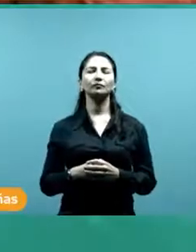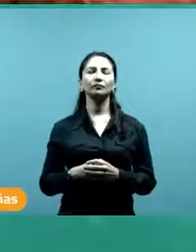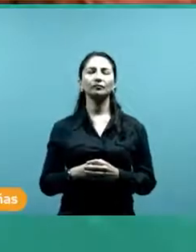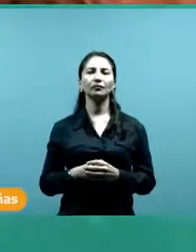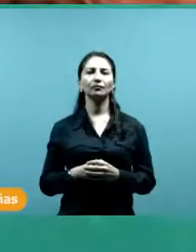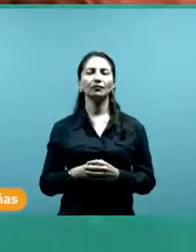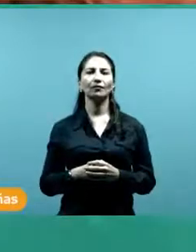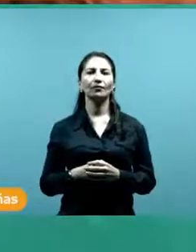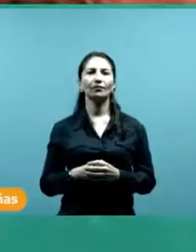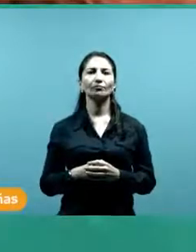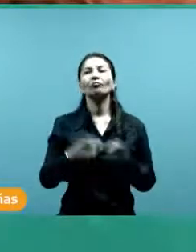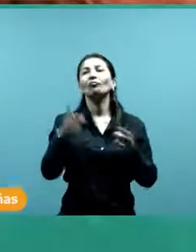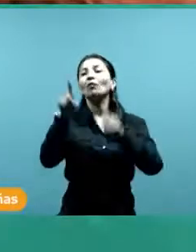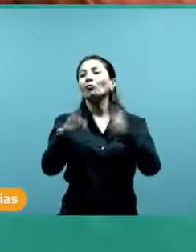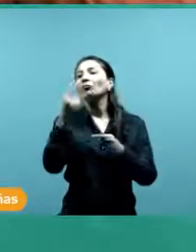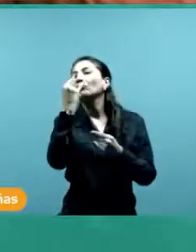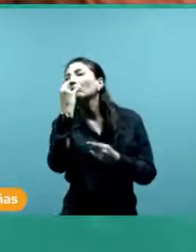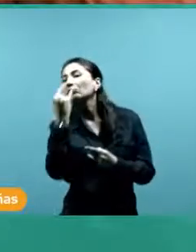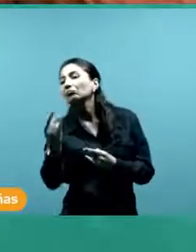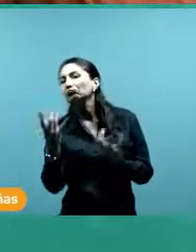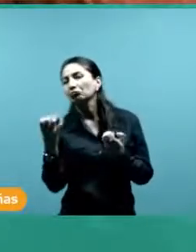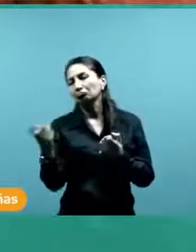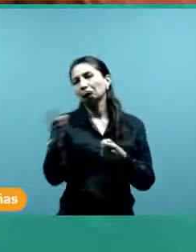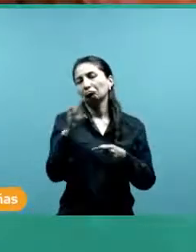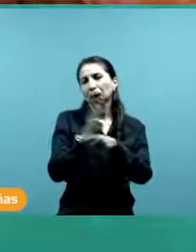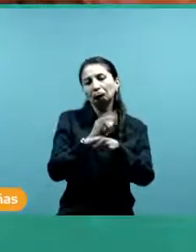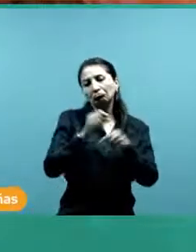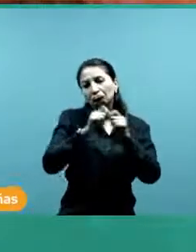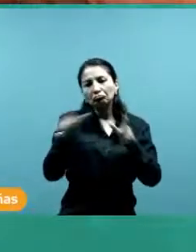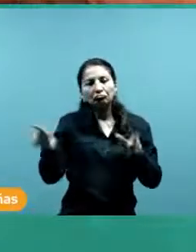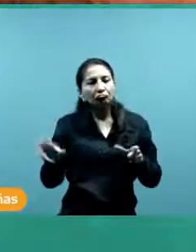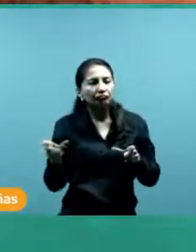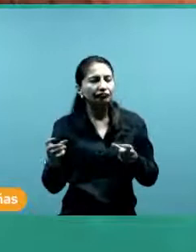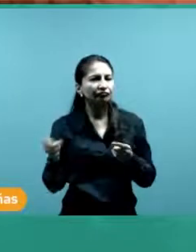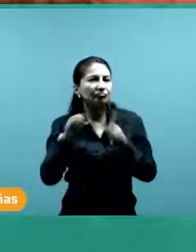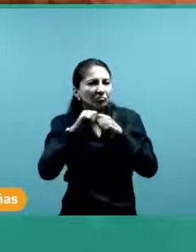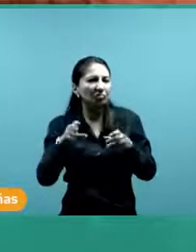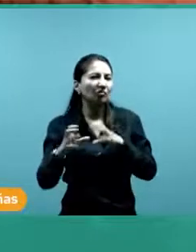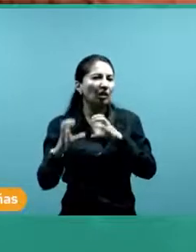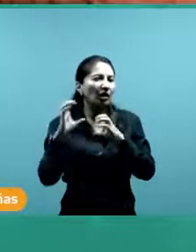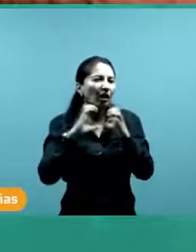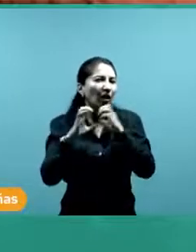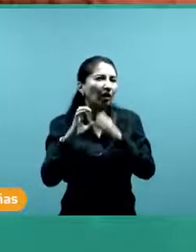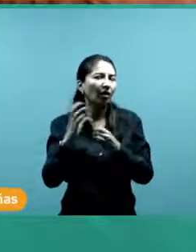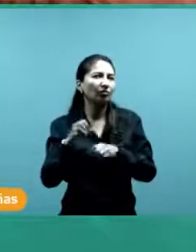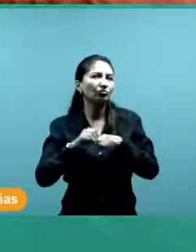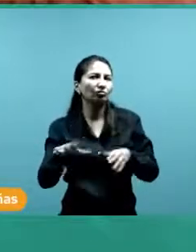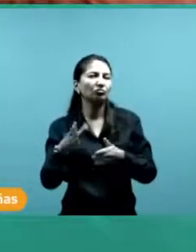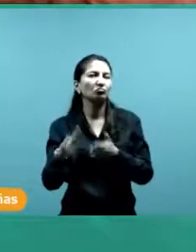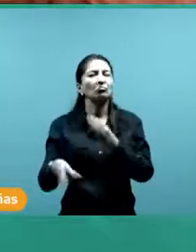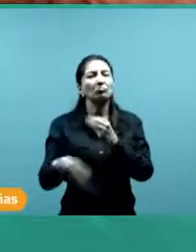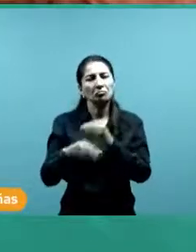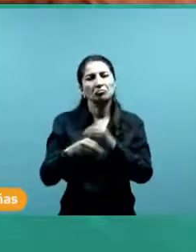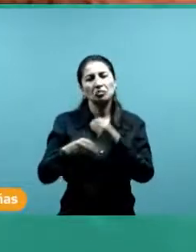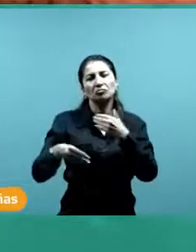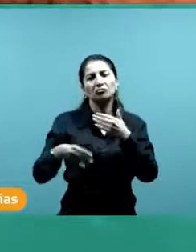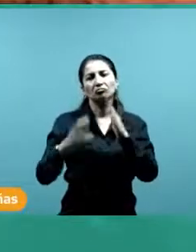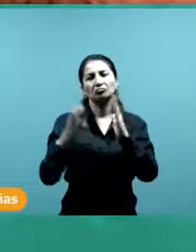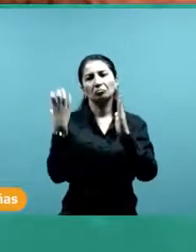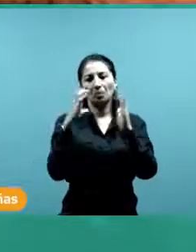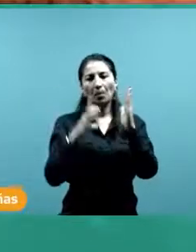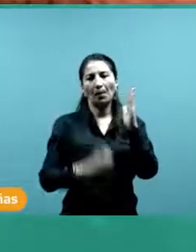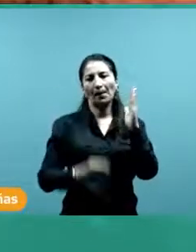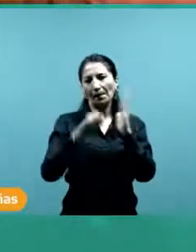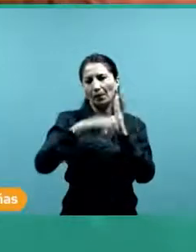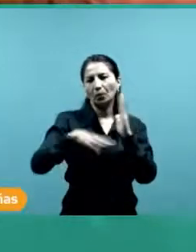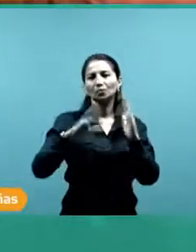si we will be adding a new podcast about different historical parts vamos a estar of the history añadiendo of podcasts de la